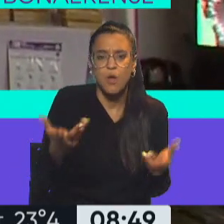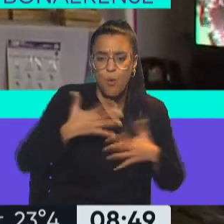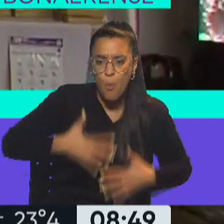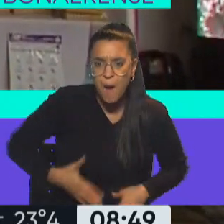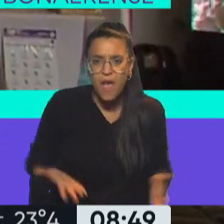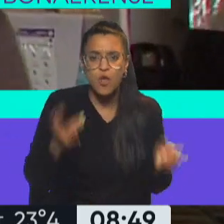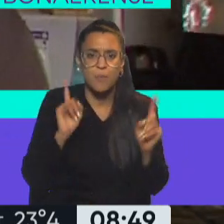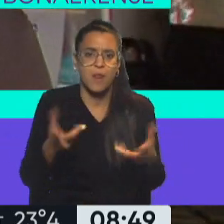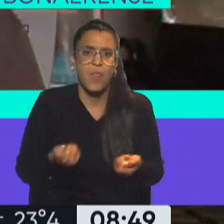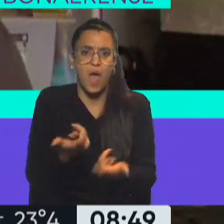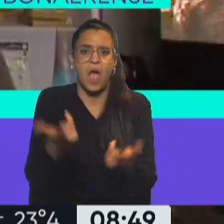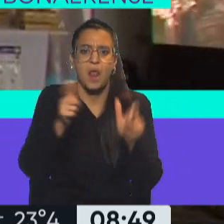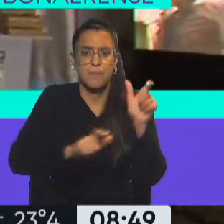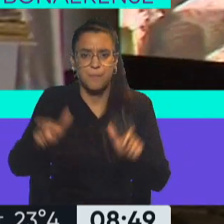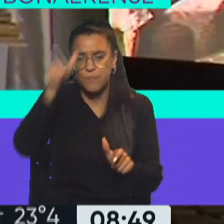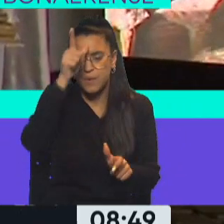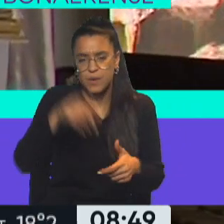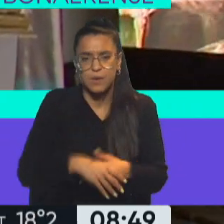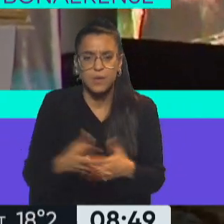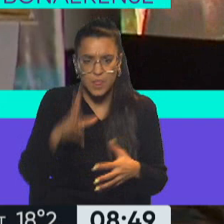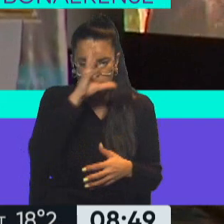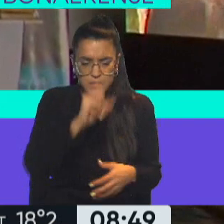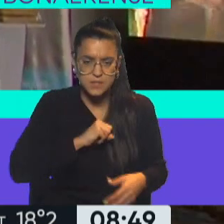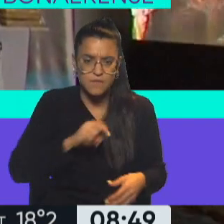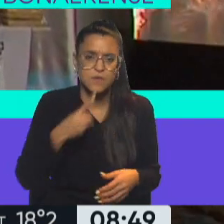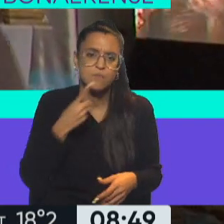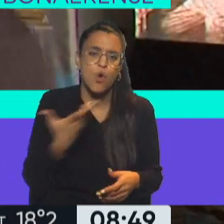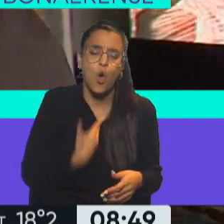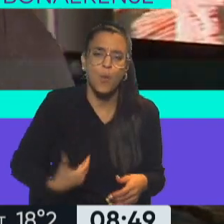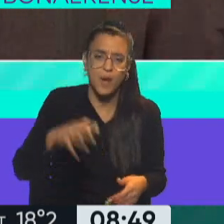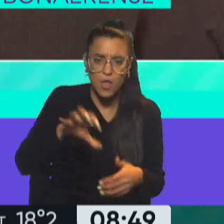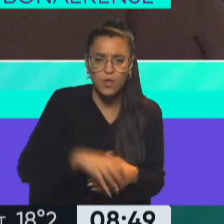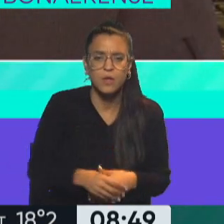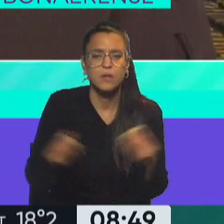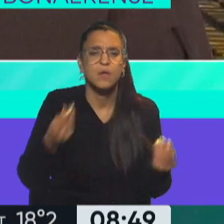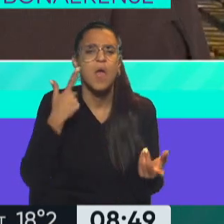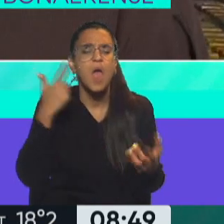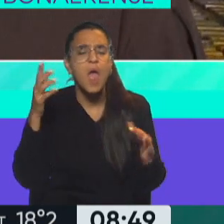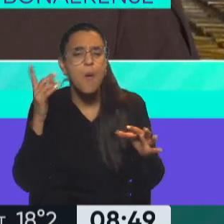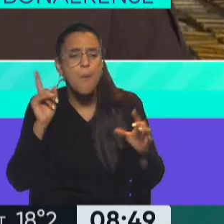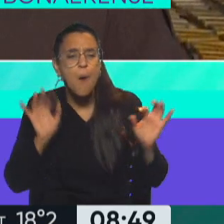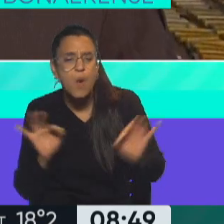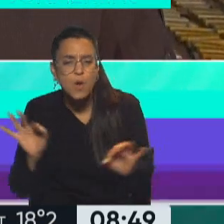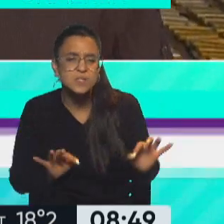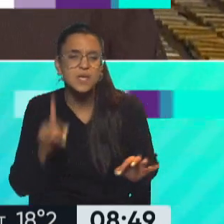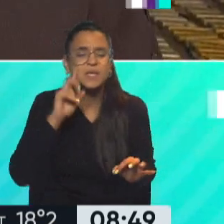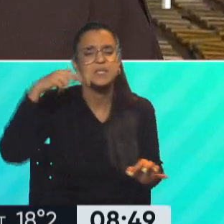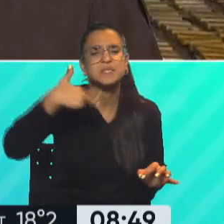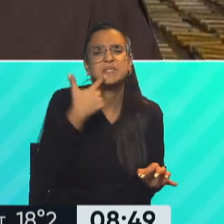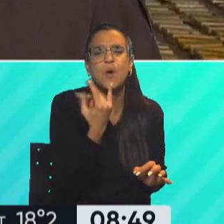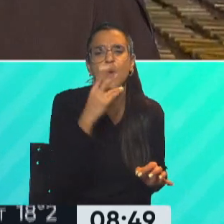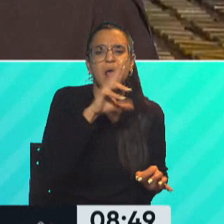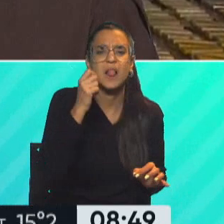a nuestra policía, que Berni, fue el gran desafío y lo que ha hecho el gobernador. ¿Qué evaluación hace de Insaurralde como jefe